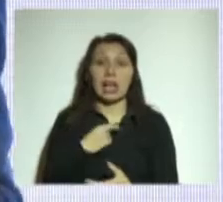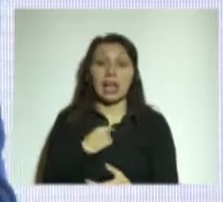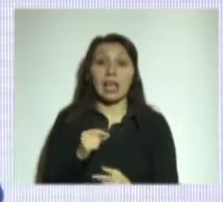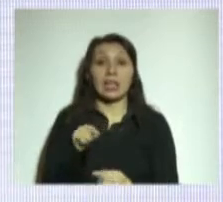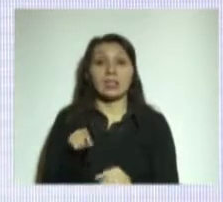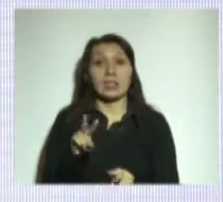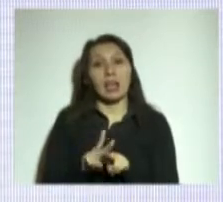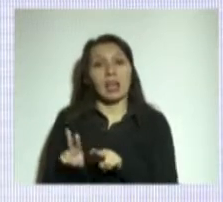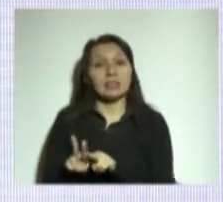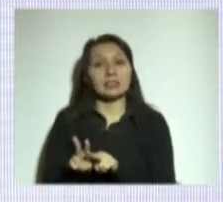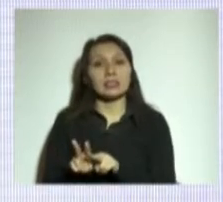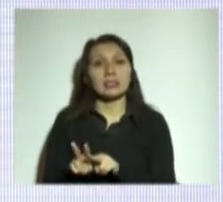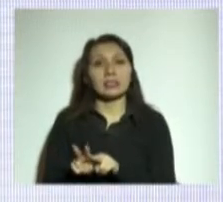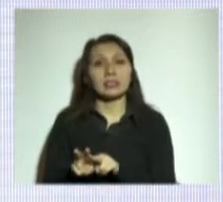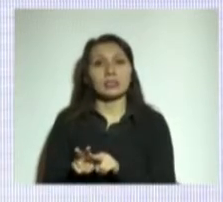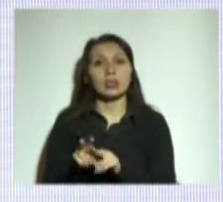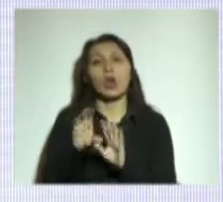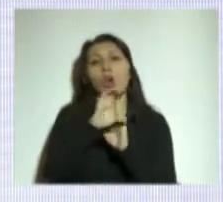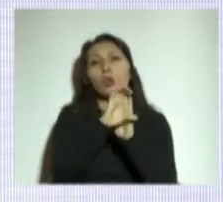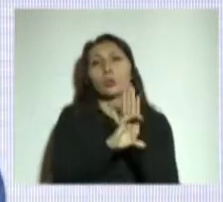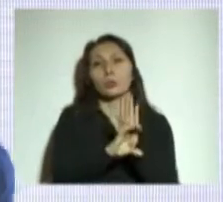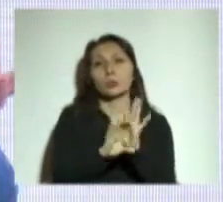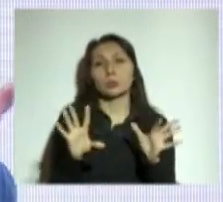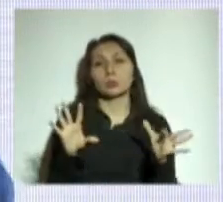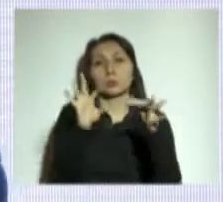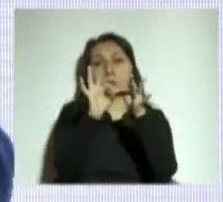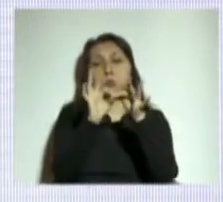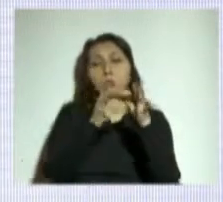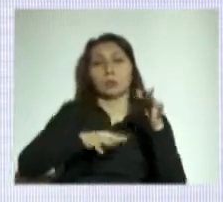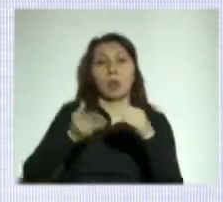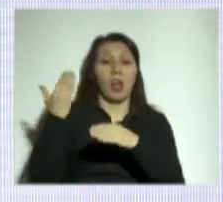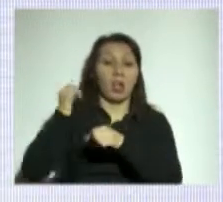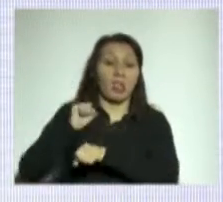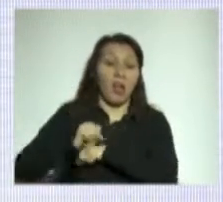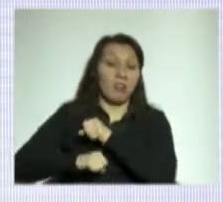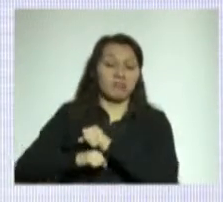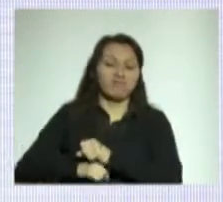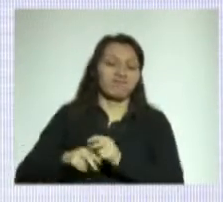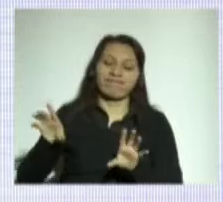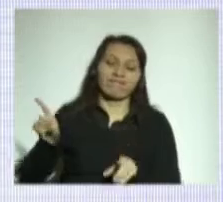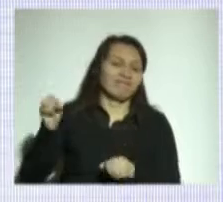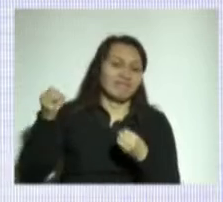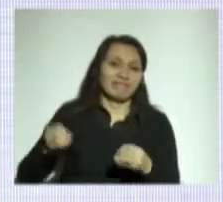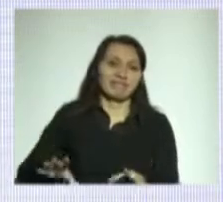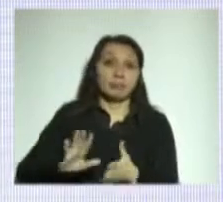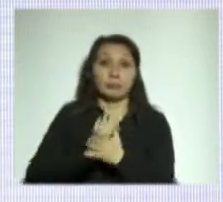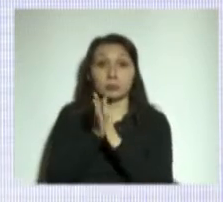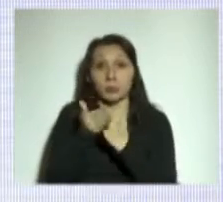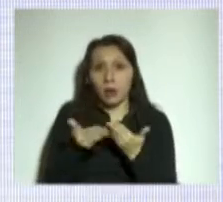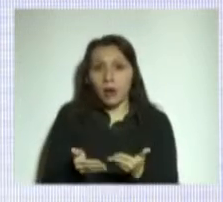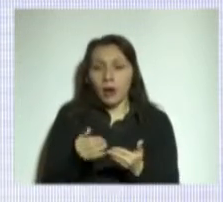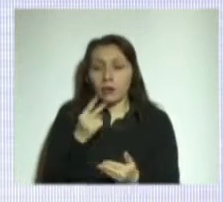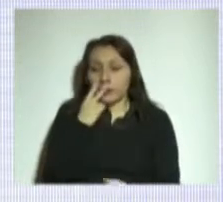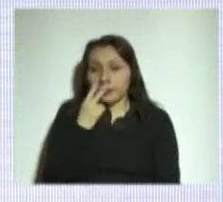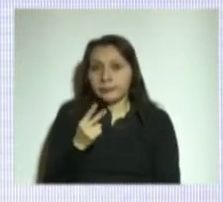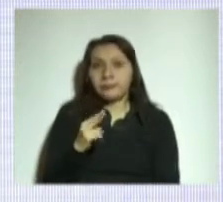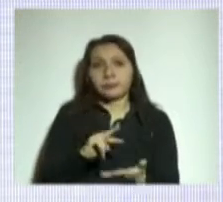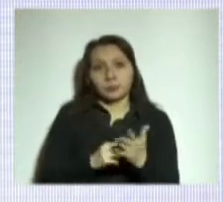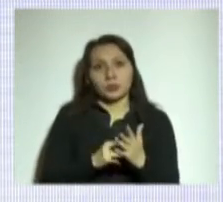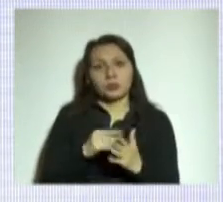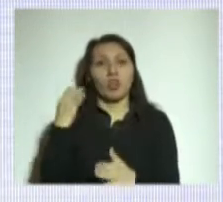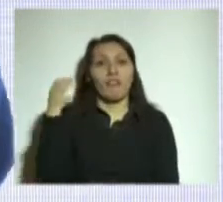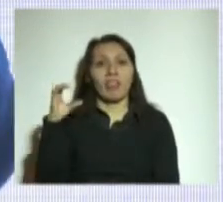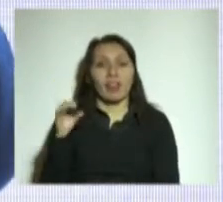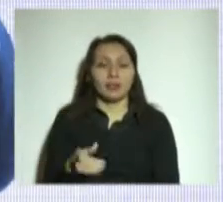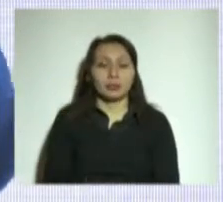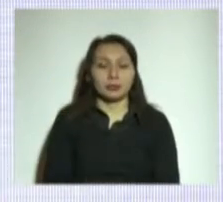hacer una constitución unificadora hace unos años, no se consiguió y todo lo que en estos momentos estamos viviendo es por el hecho de ser una